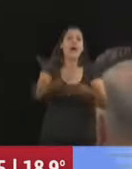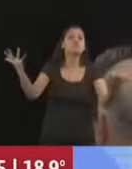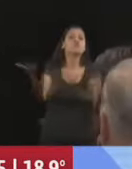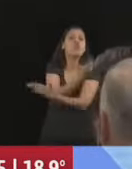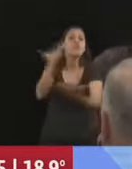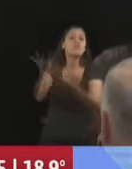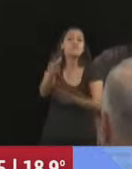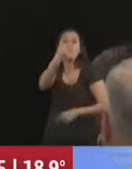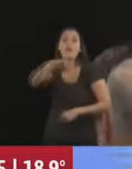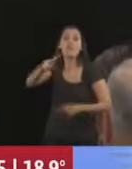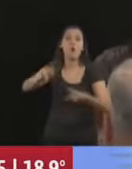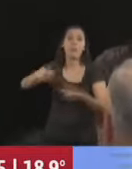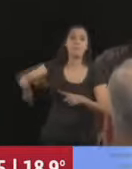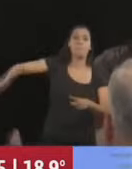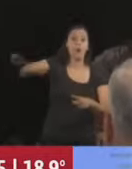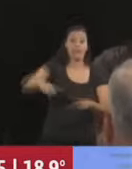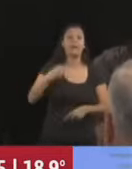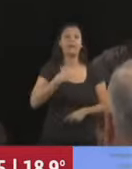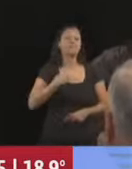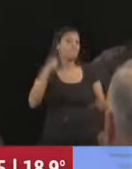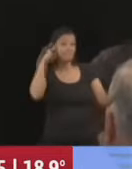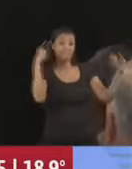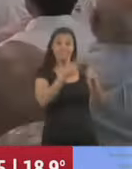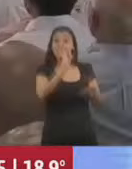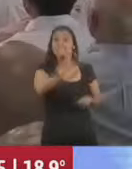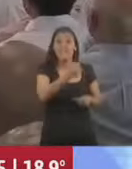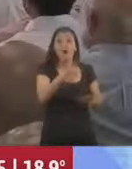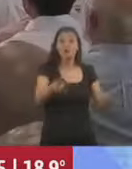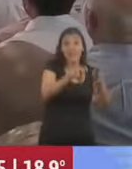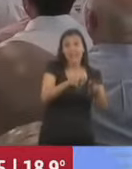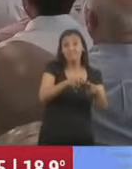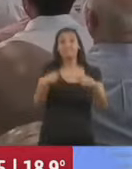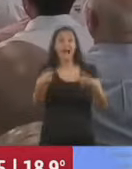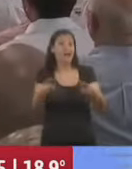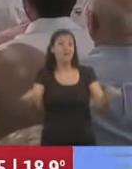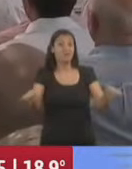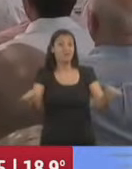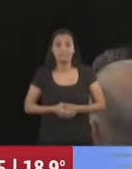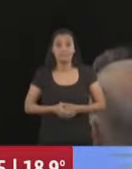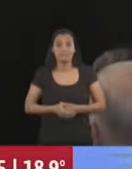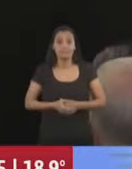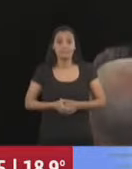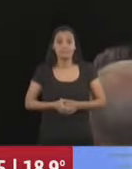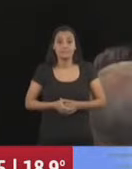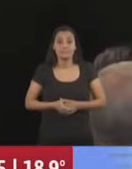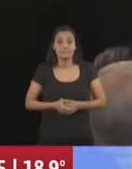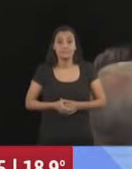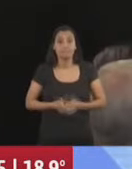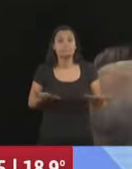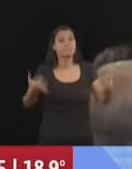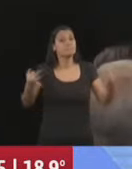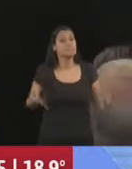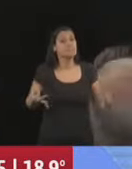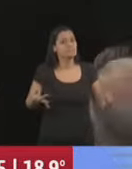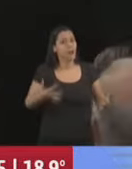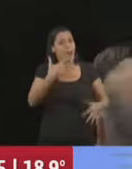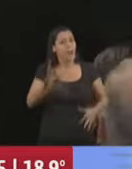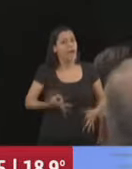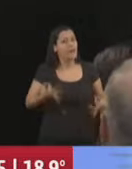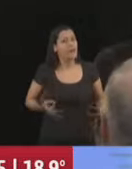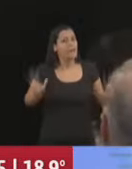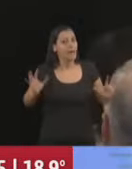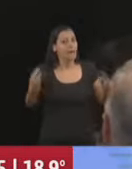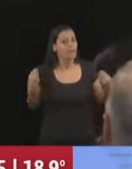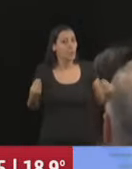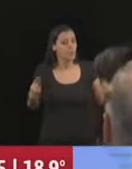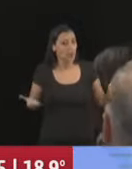de la provincia de Entre Ríos. Cuando él aterrizó, tuvimos ahí un pequeño cruce de palabras con él. Y él después se fue a un foro